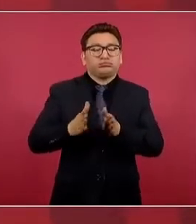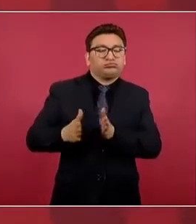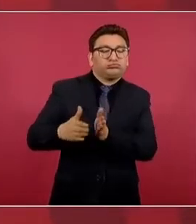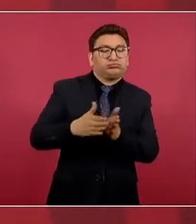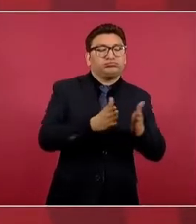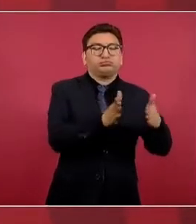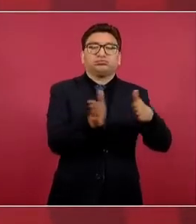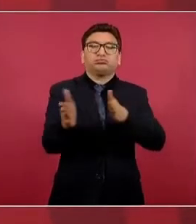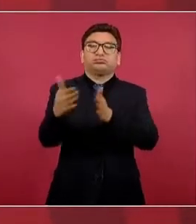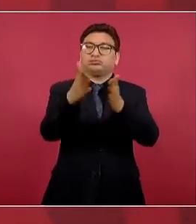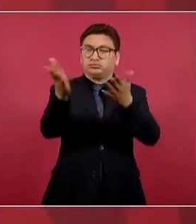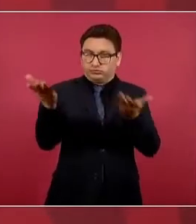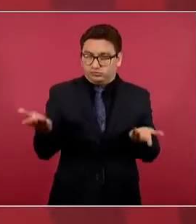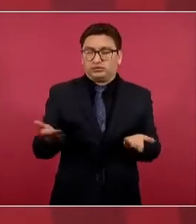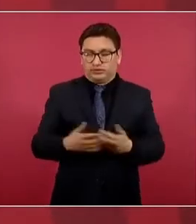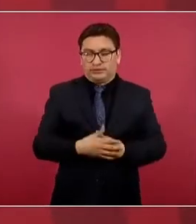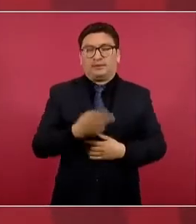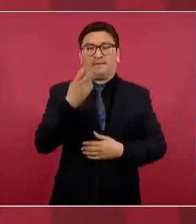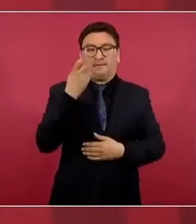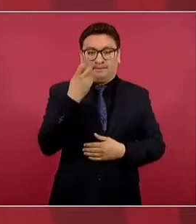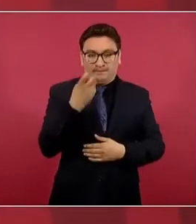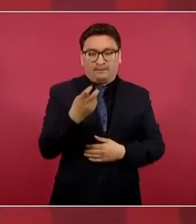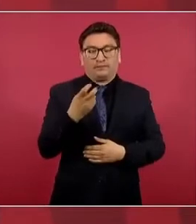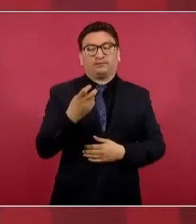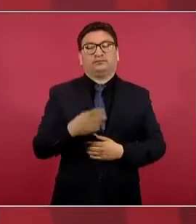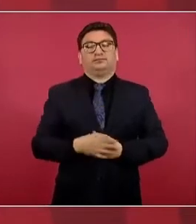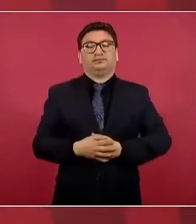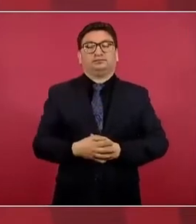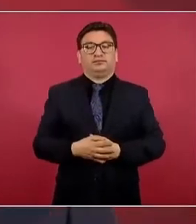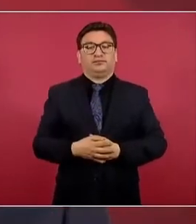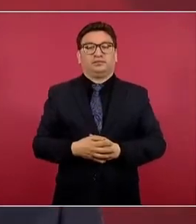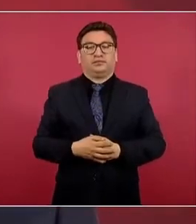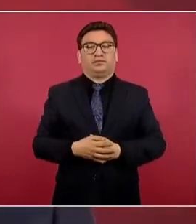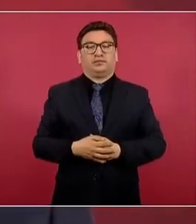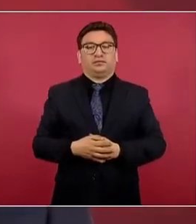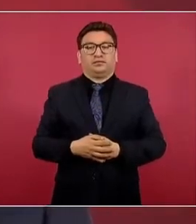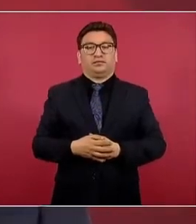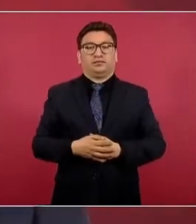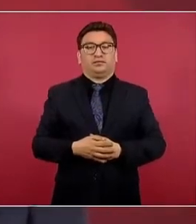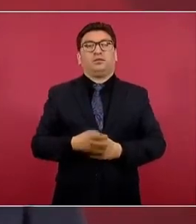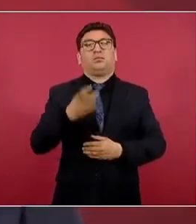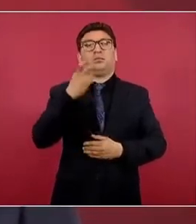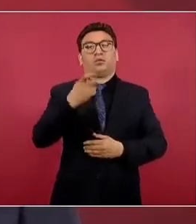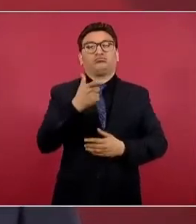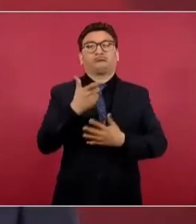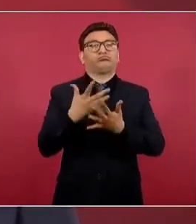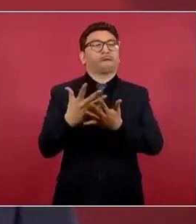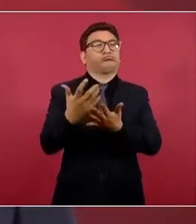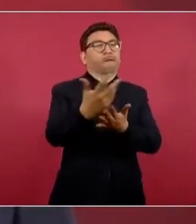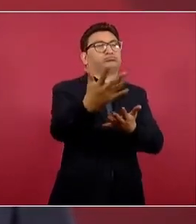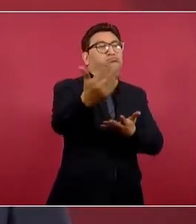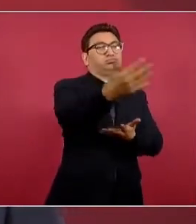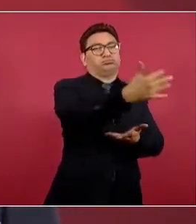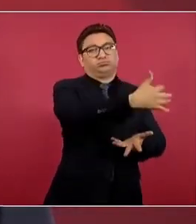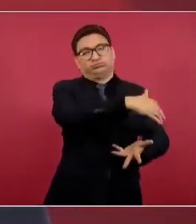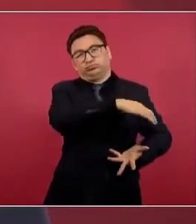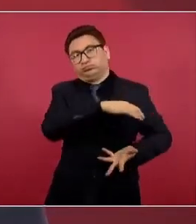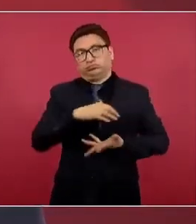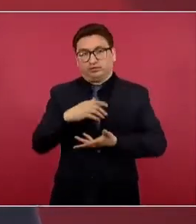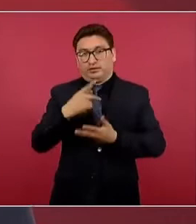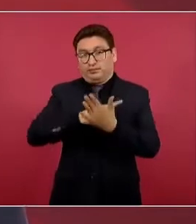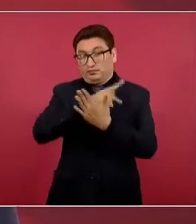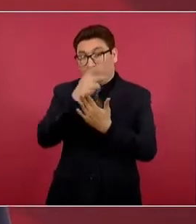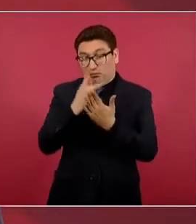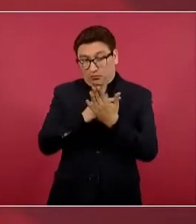Entonces, esto pues requirió no solo que se concentrara el